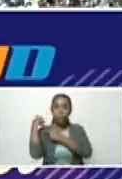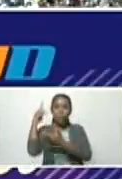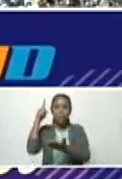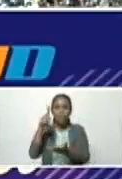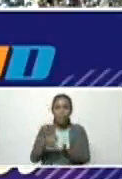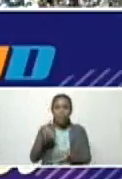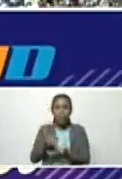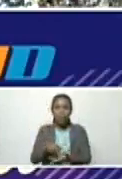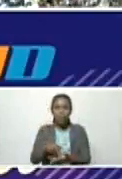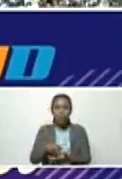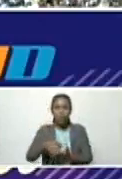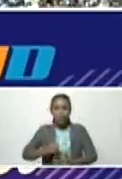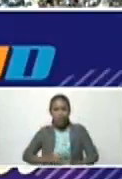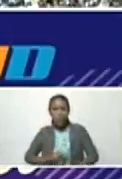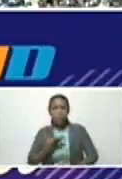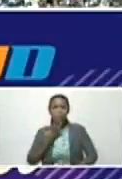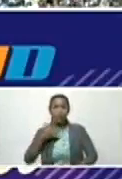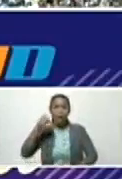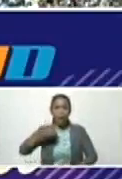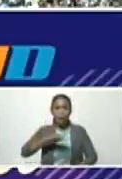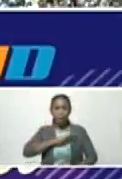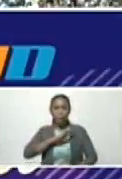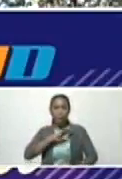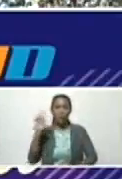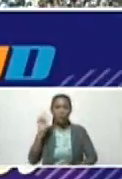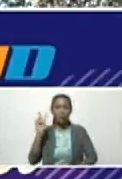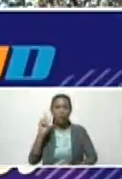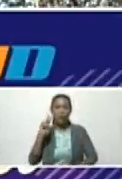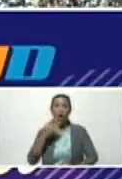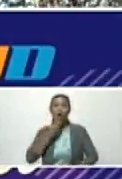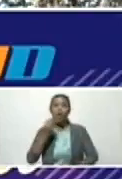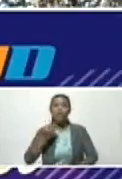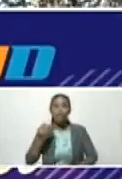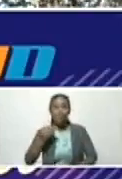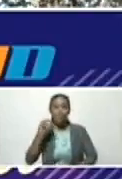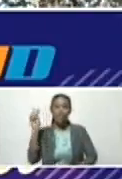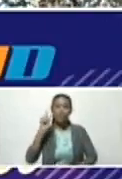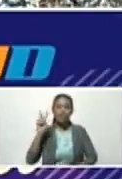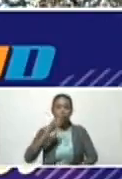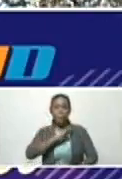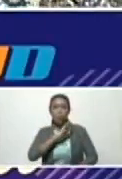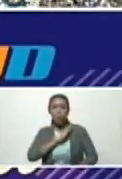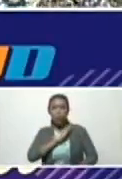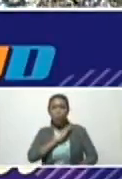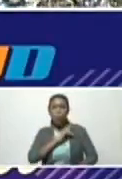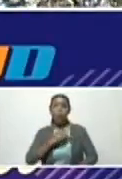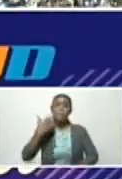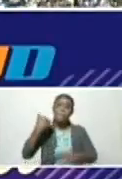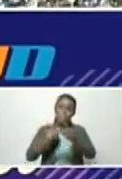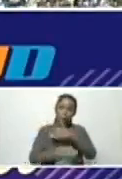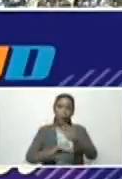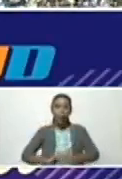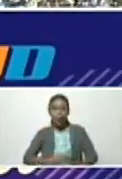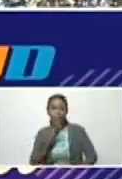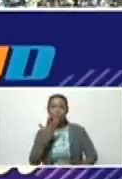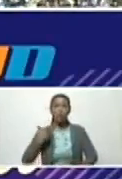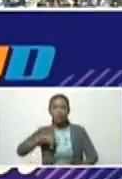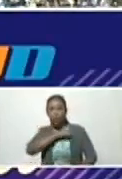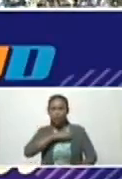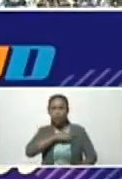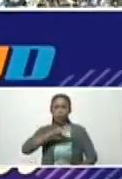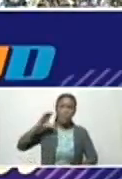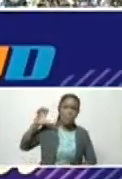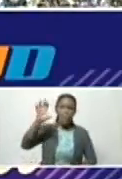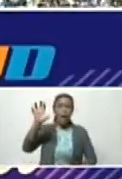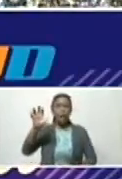protagonista del renacimiento de Venezuela, es a la juventud venezolana. ¡Vamos al renacimiento de nuestra